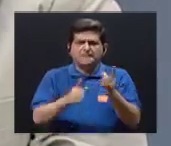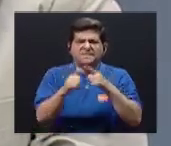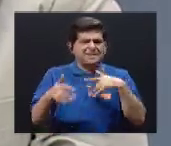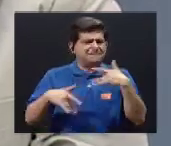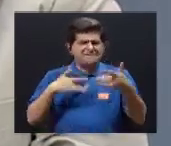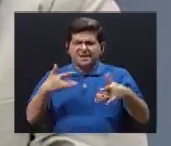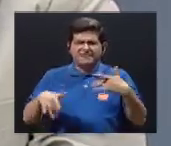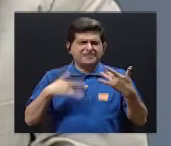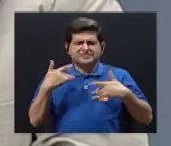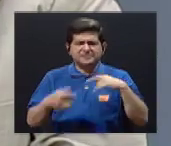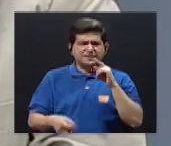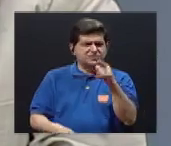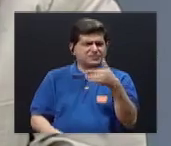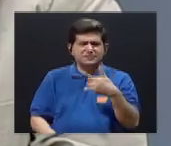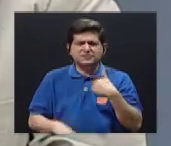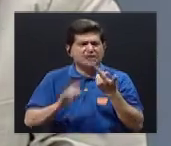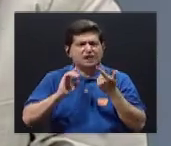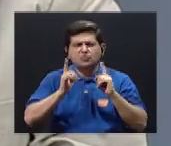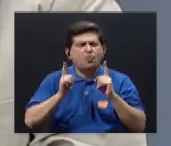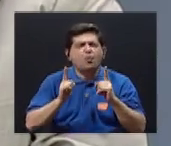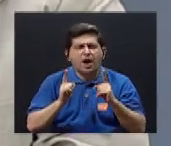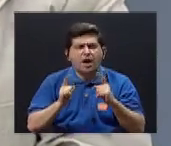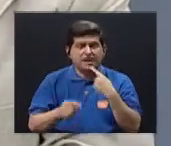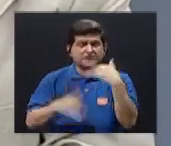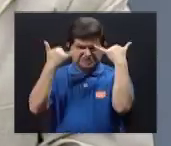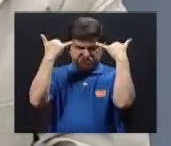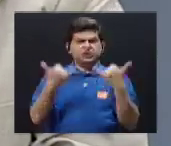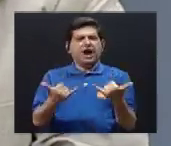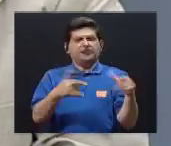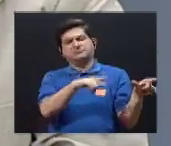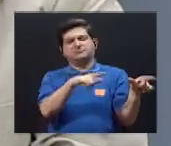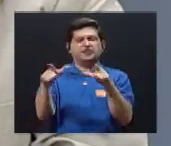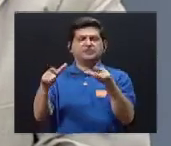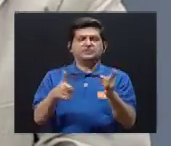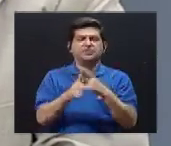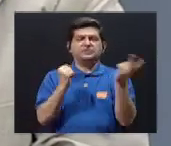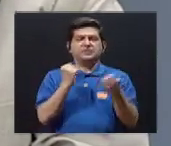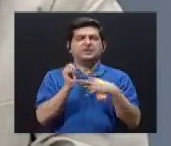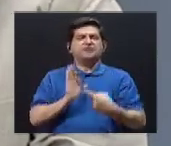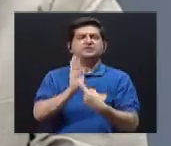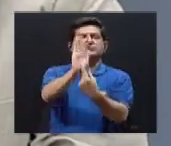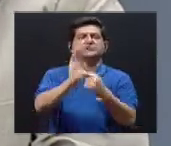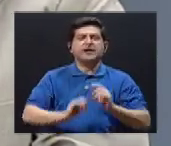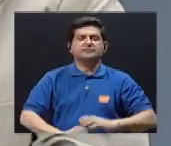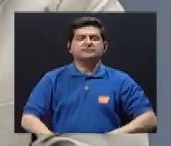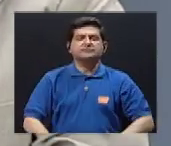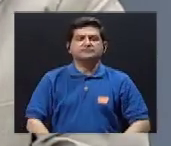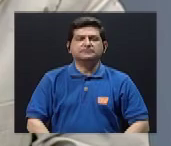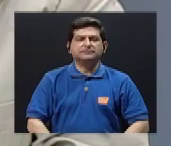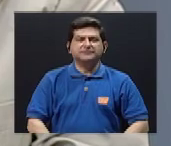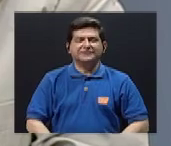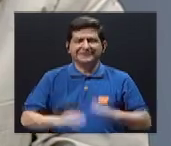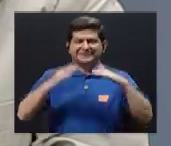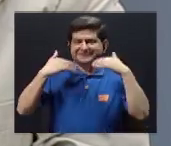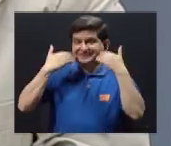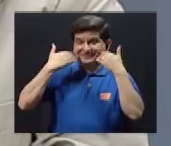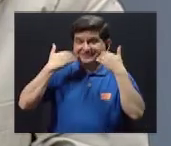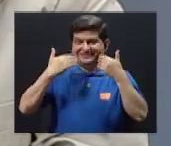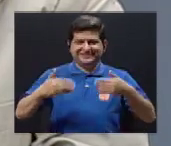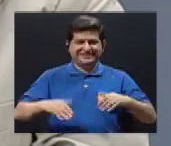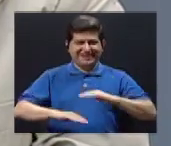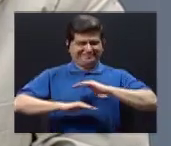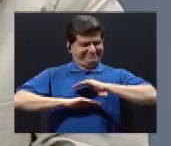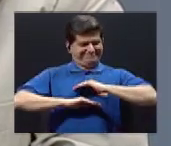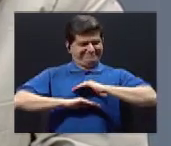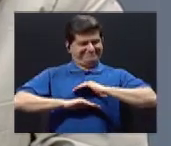¿Cuál es la primera sensación que les quedó cuando dijeron ya, bueno, ya está listo para estrenar? ¿Una sonrisa